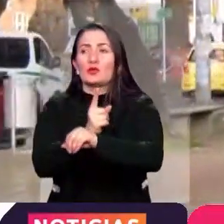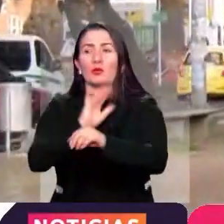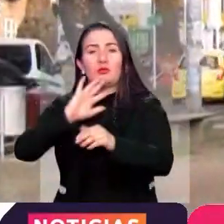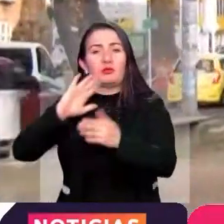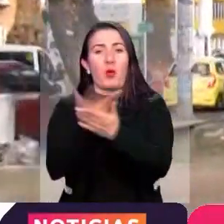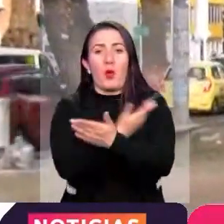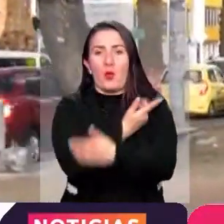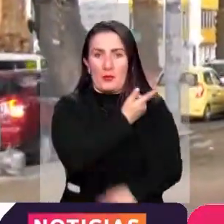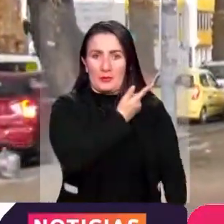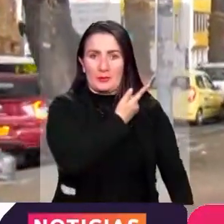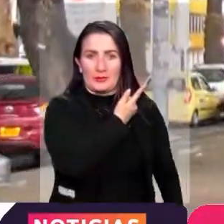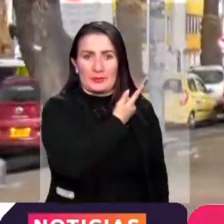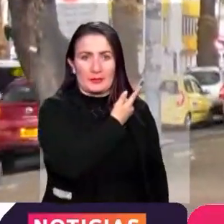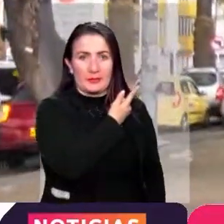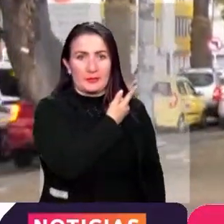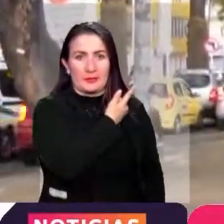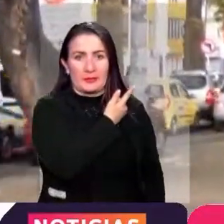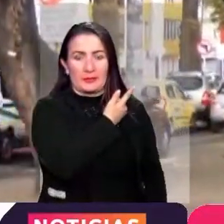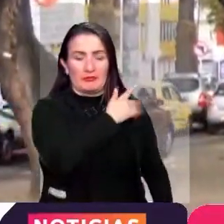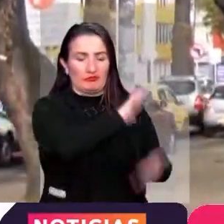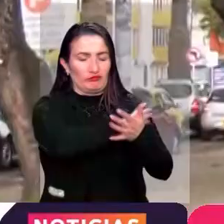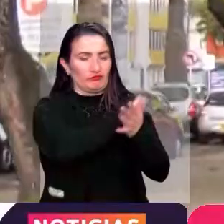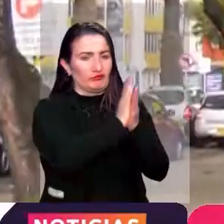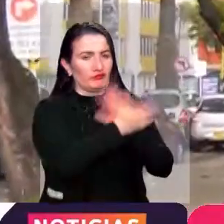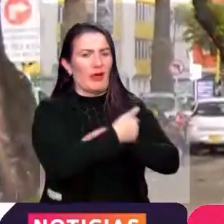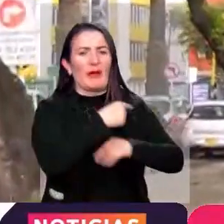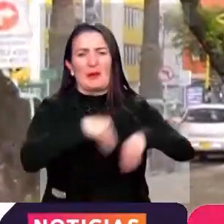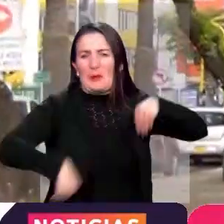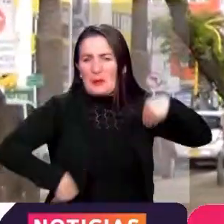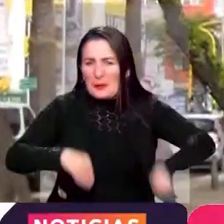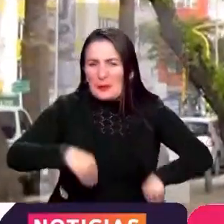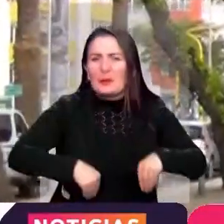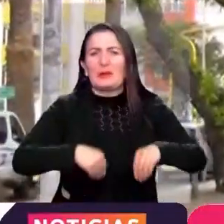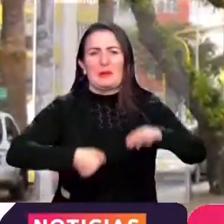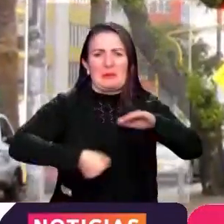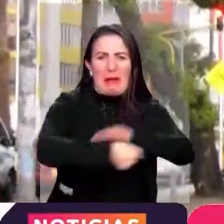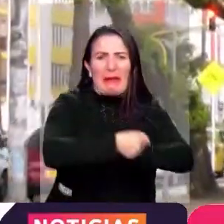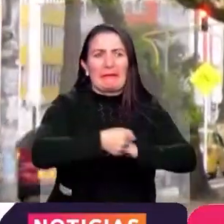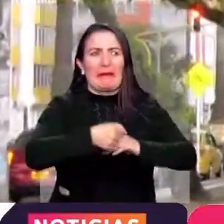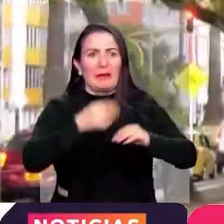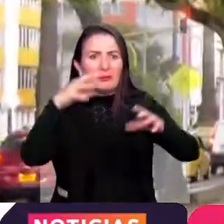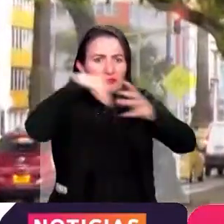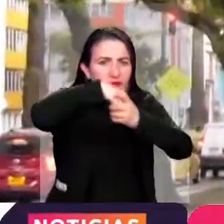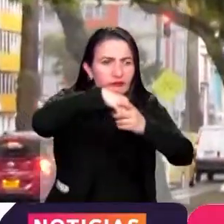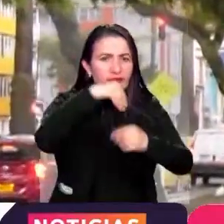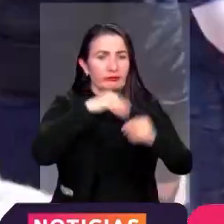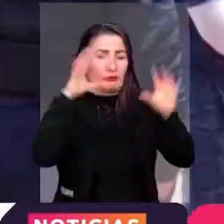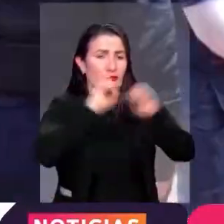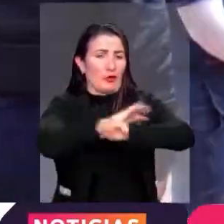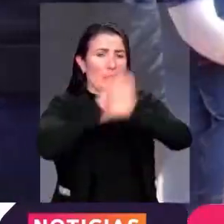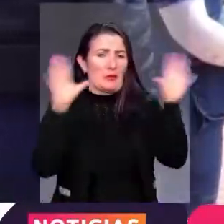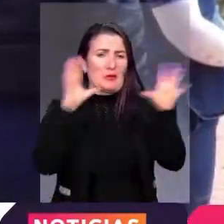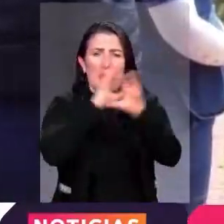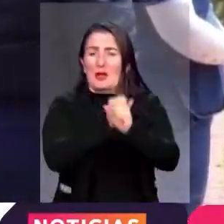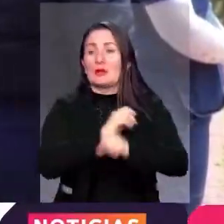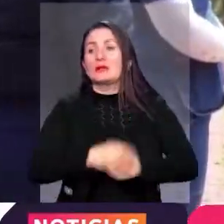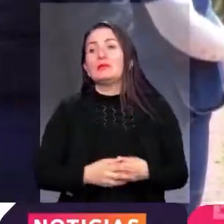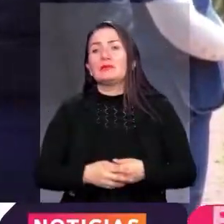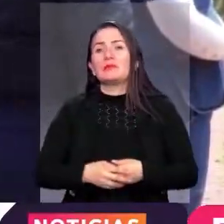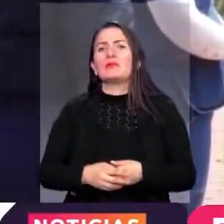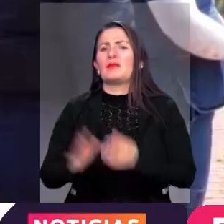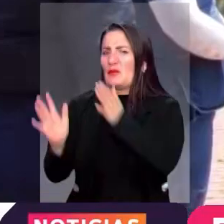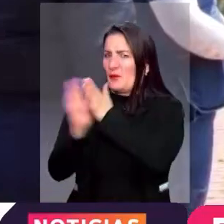esta propiedad que era utilizada por delincuentes para cometer delitos a la luz del día. Tenemos, digamos,